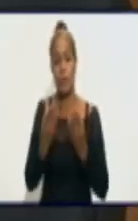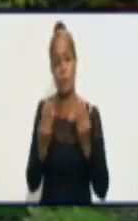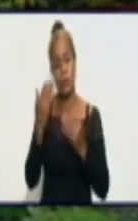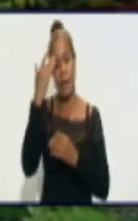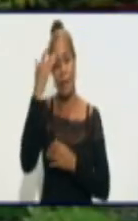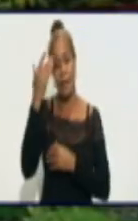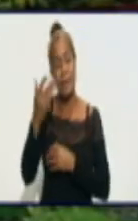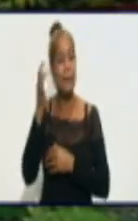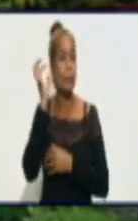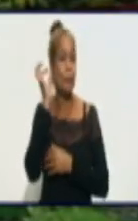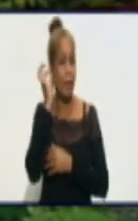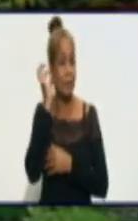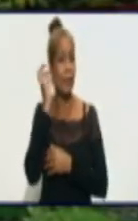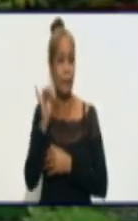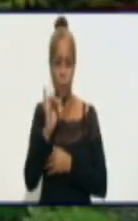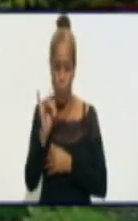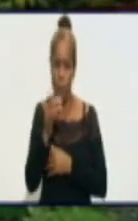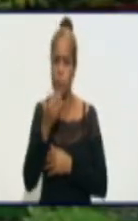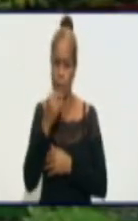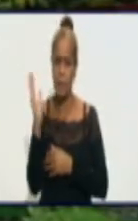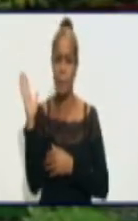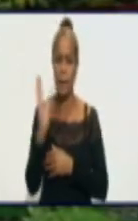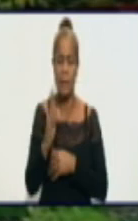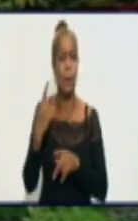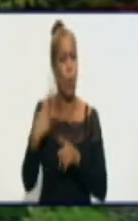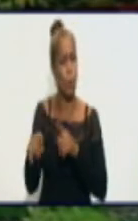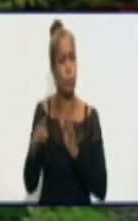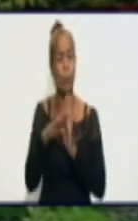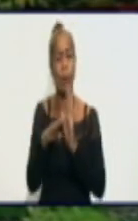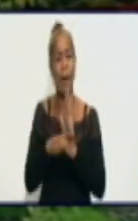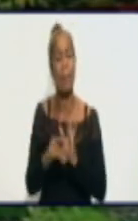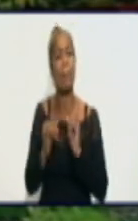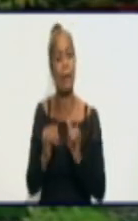informativo están abiertas para seguir informando a nuestro pueblo sobre la situación